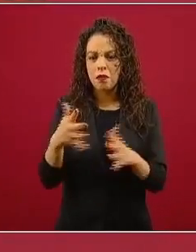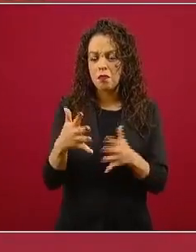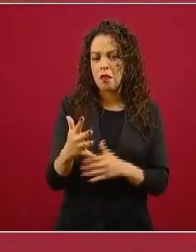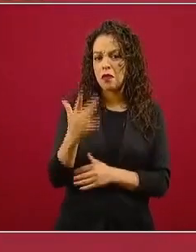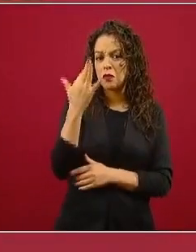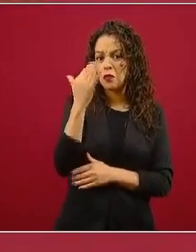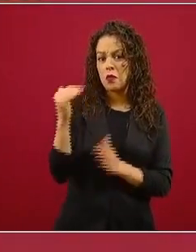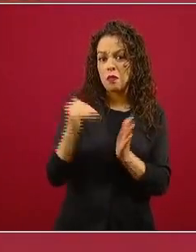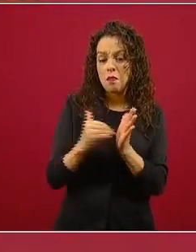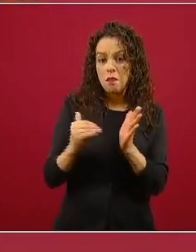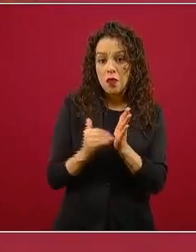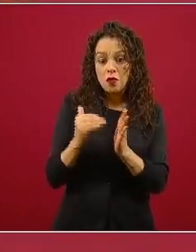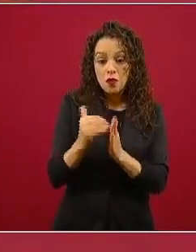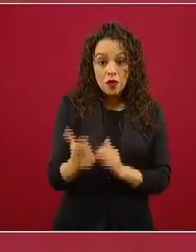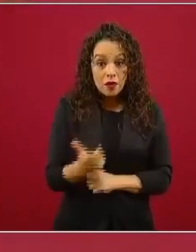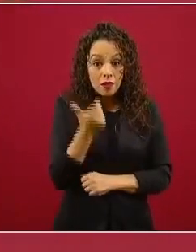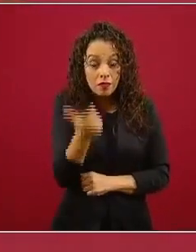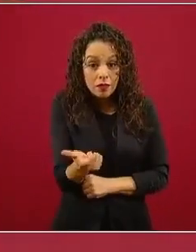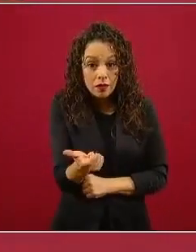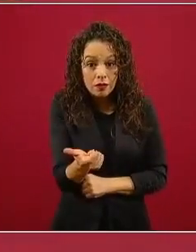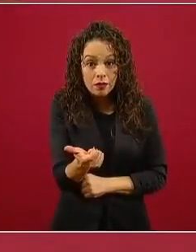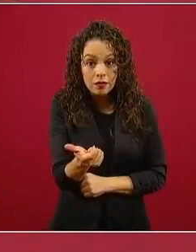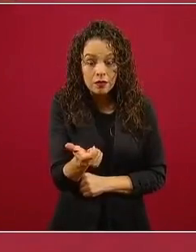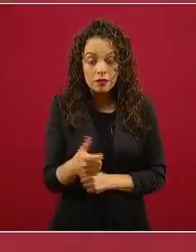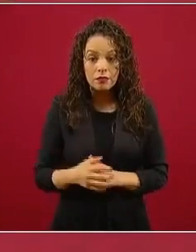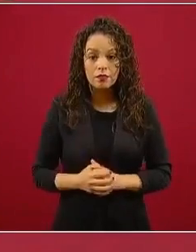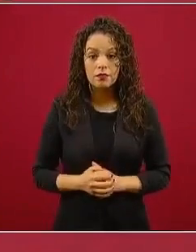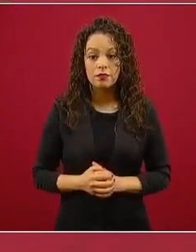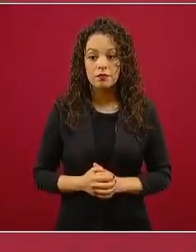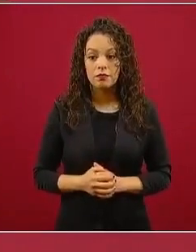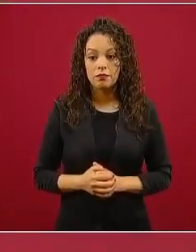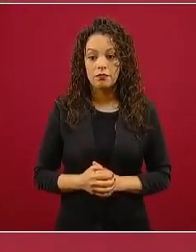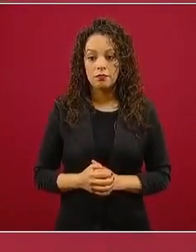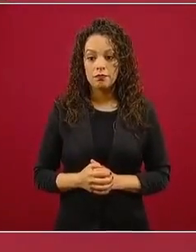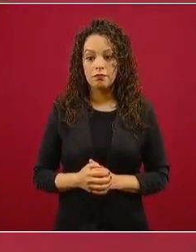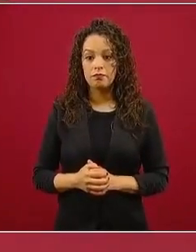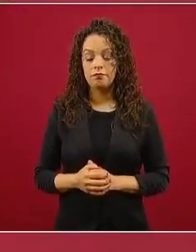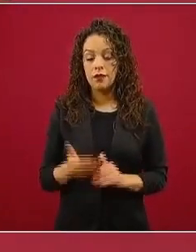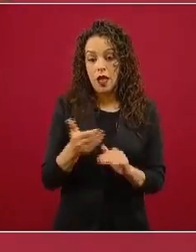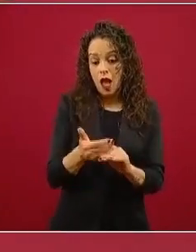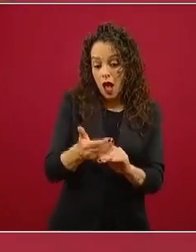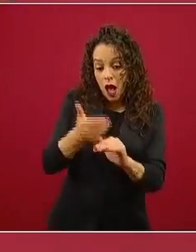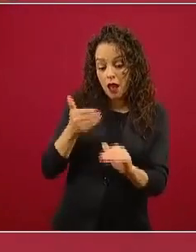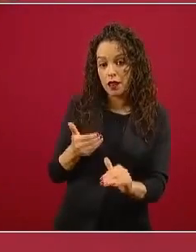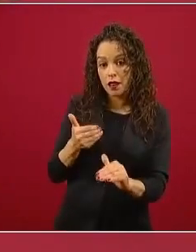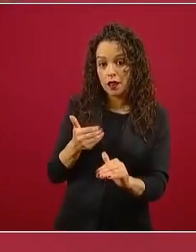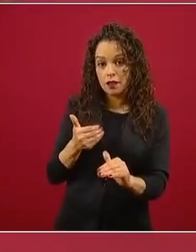de pesos para entregar de manera anticipada